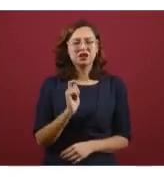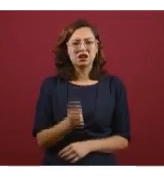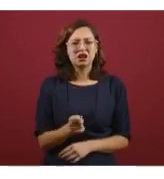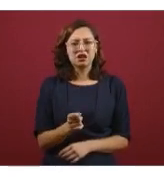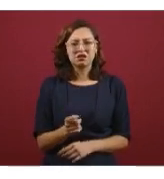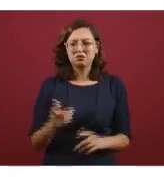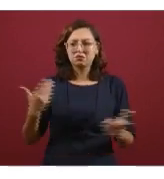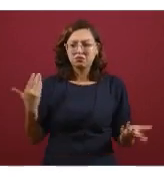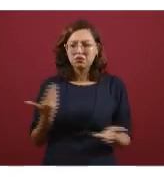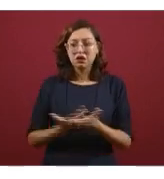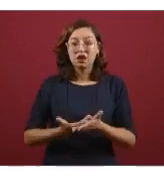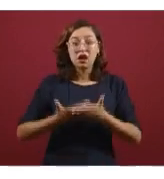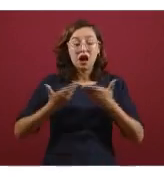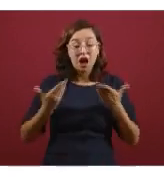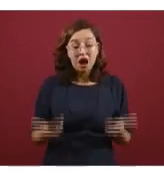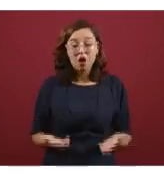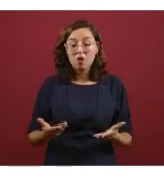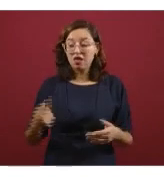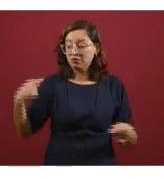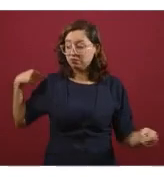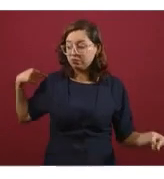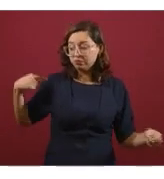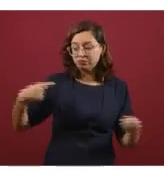a la fecha han sido liberados